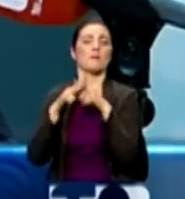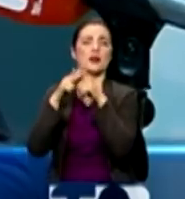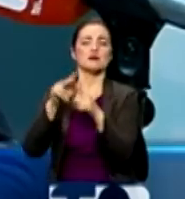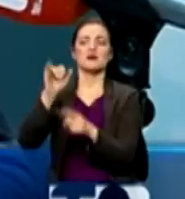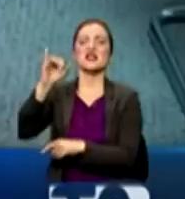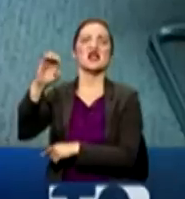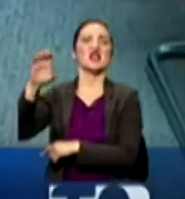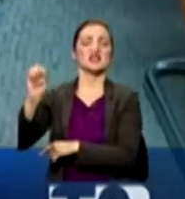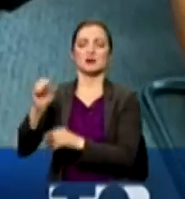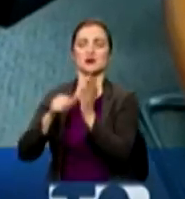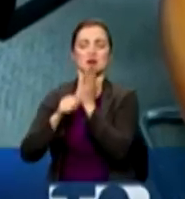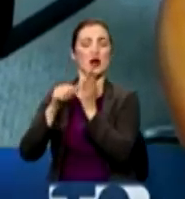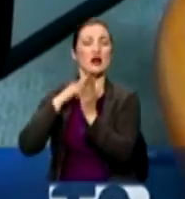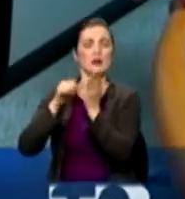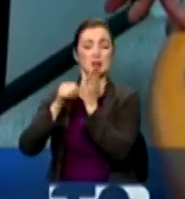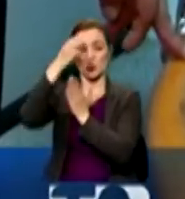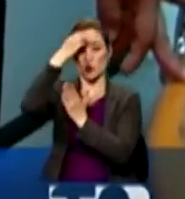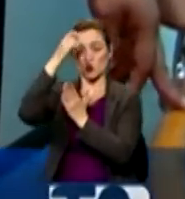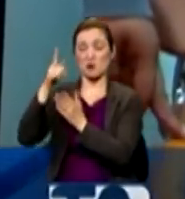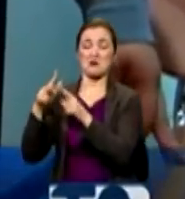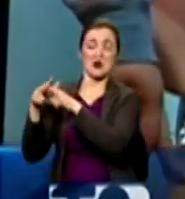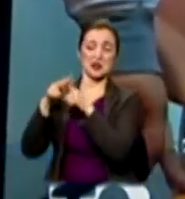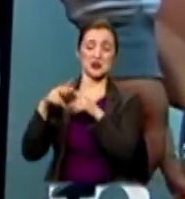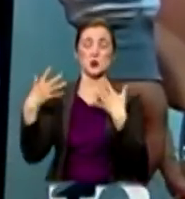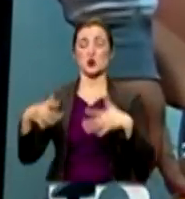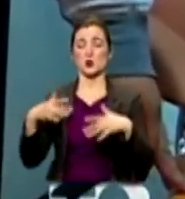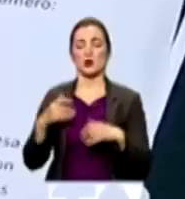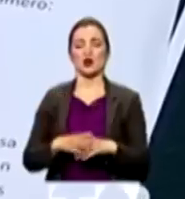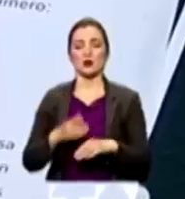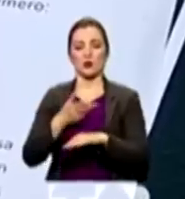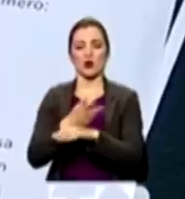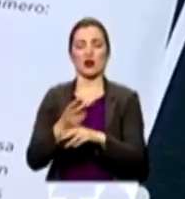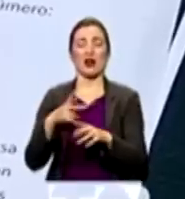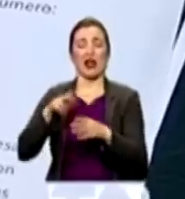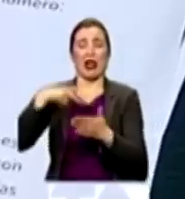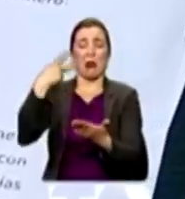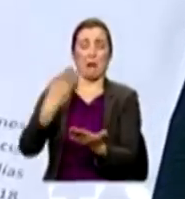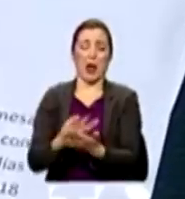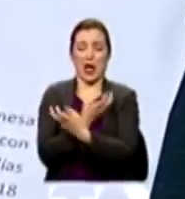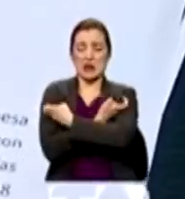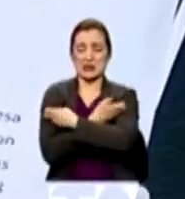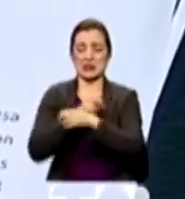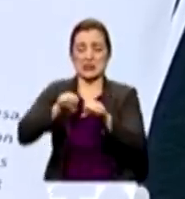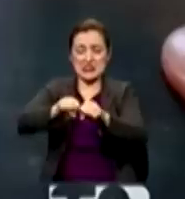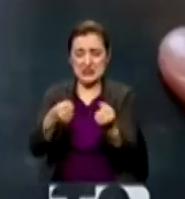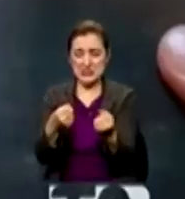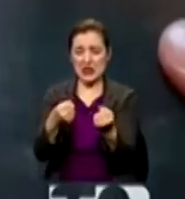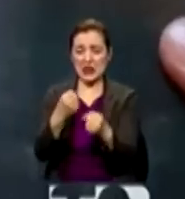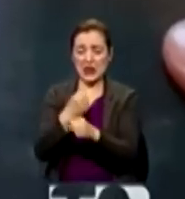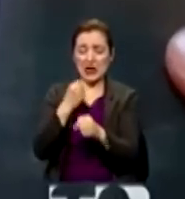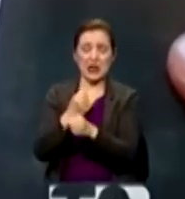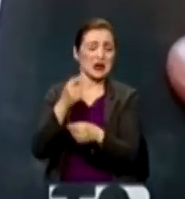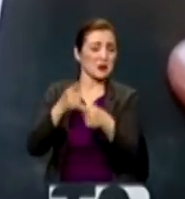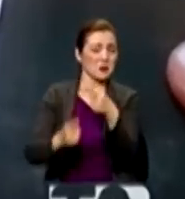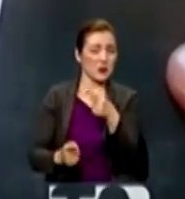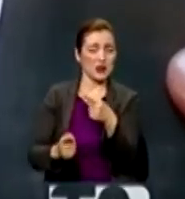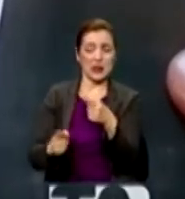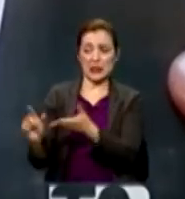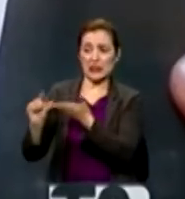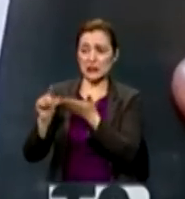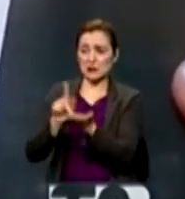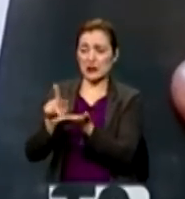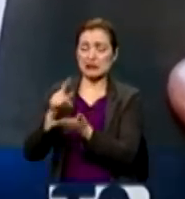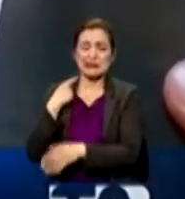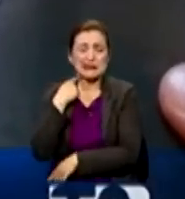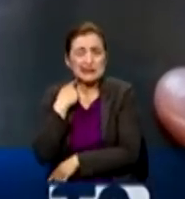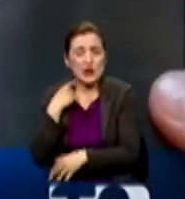IESE que tenía. Pero eso no fue lo peor. Tras una lesión dejó de trabajar, por lo que ya no tuvo dinero para pagar su préstamo estudiantil, por lo que tiene